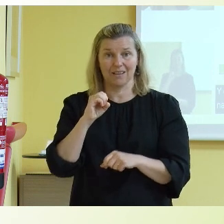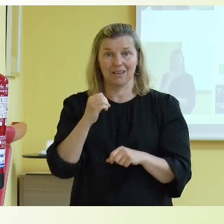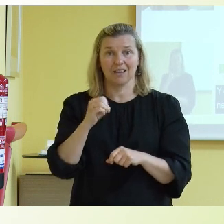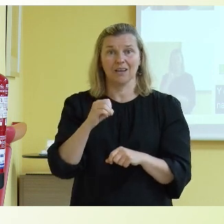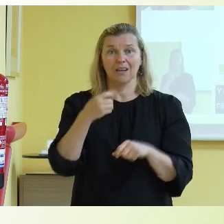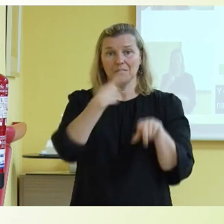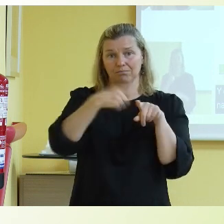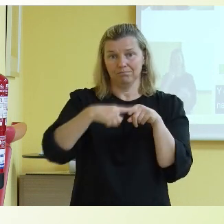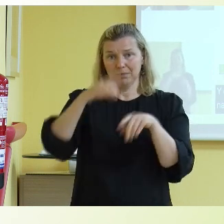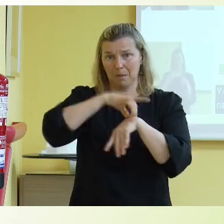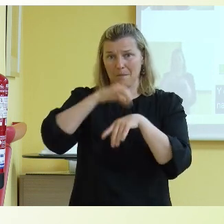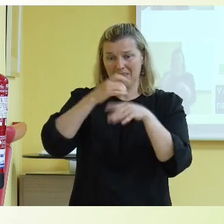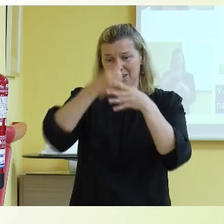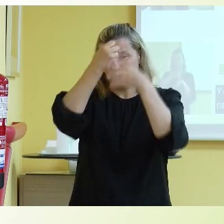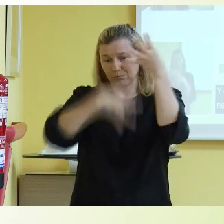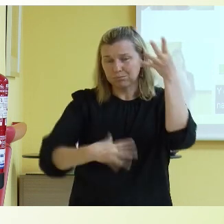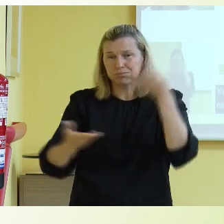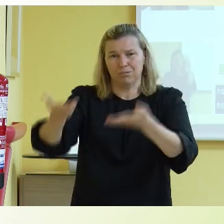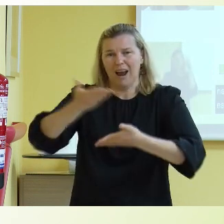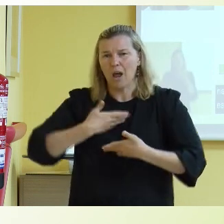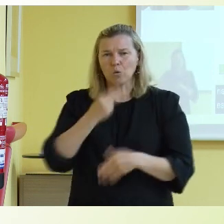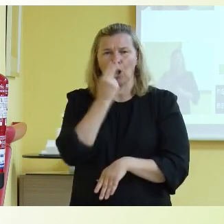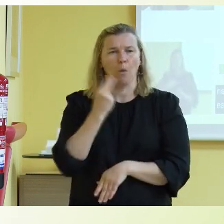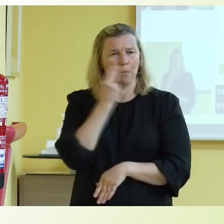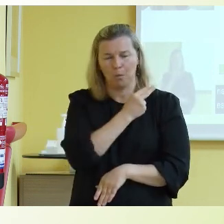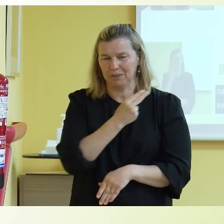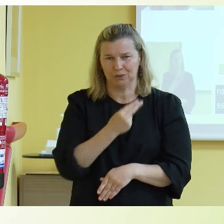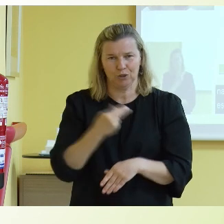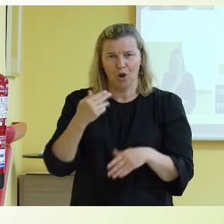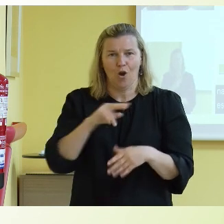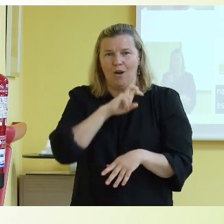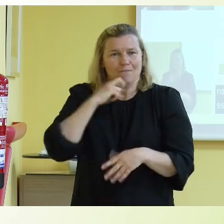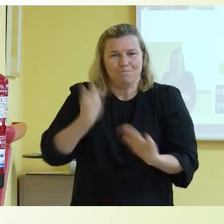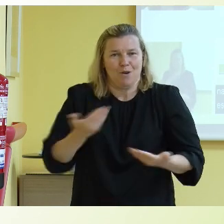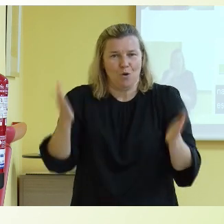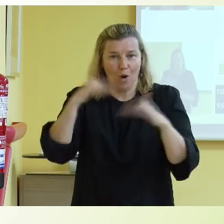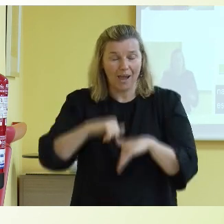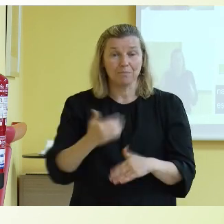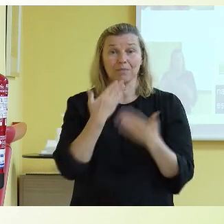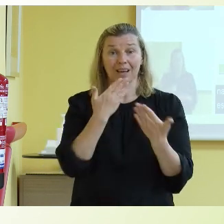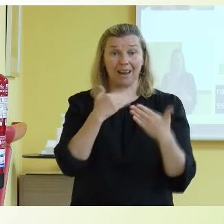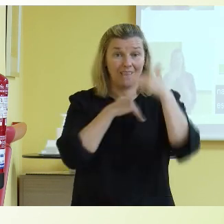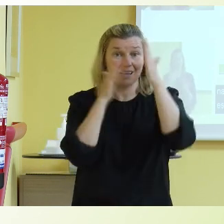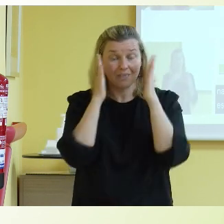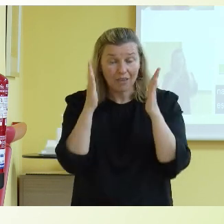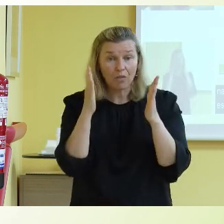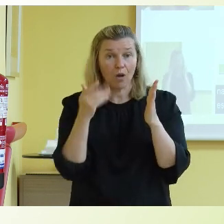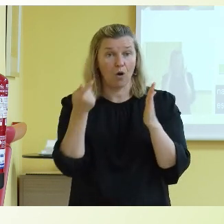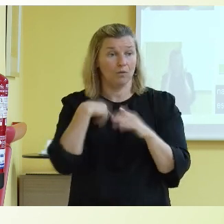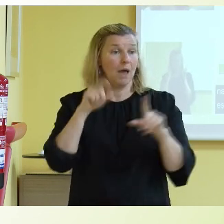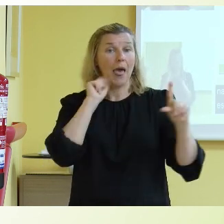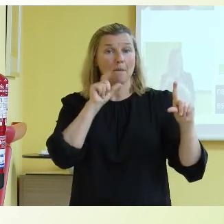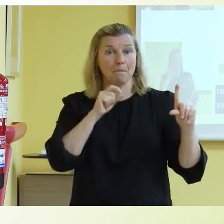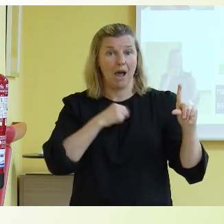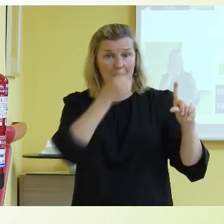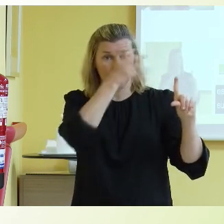por su inestimable ayuda y compromiso. Muchas gracias por vuestra atención y os dejo aquí nuestros correos para